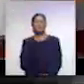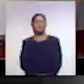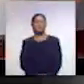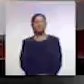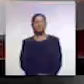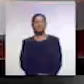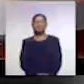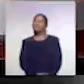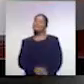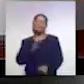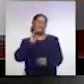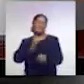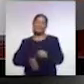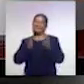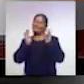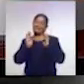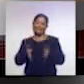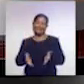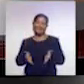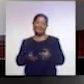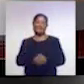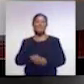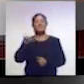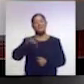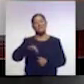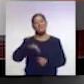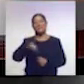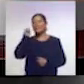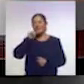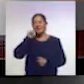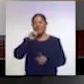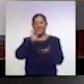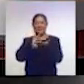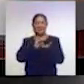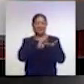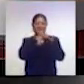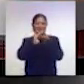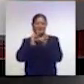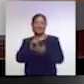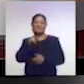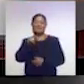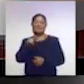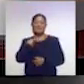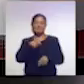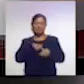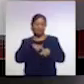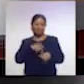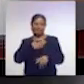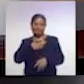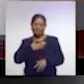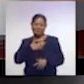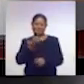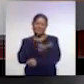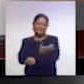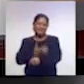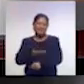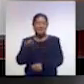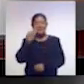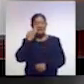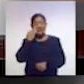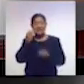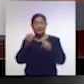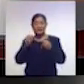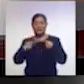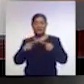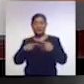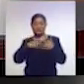Y así es como ya estamos terminando la emisión de hoy. Como siempre, muchísimas gracias por su preferencia, por su compañía. En Facebook nos siguieron bastantes